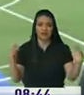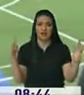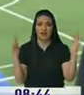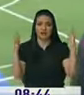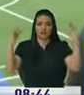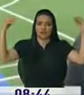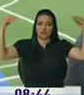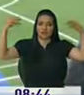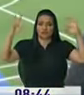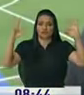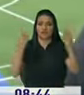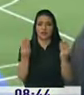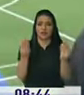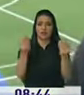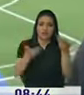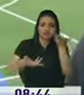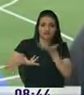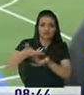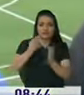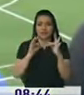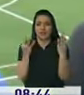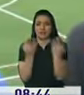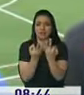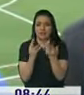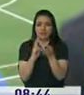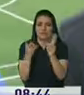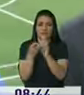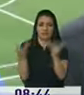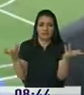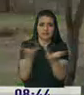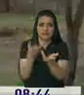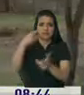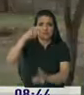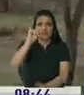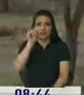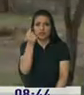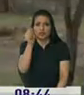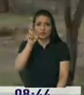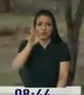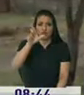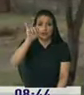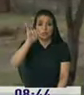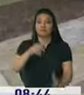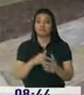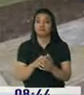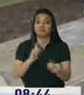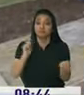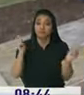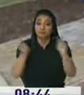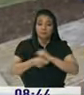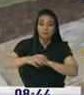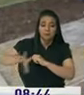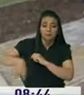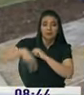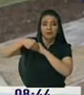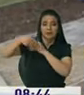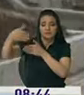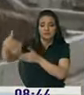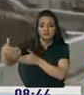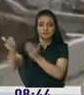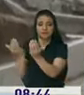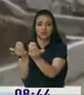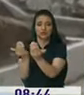de calidad, para la convivencia familiar de los vecinos de la Pizulí. Esta transformación urbana se complementa con contenedores de